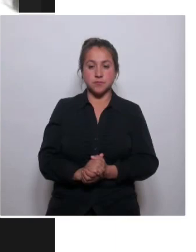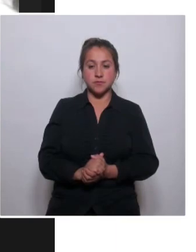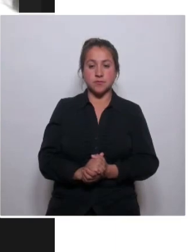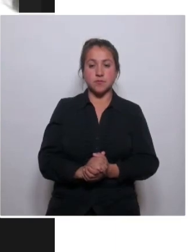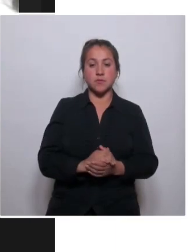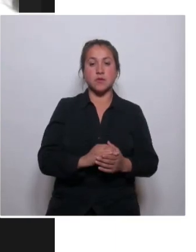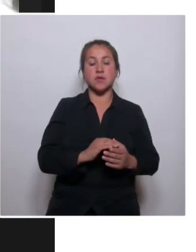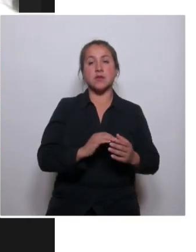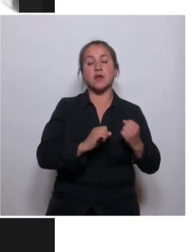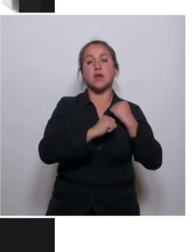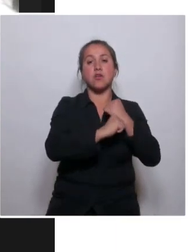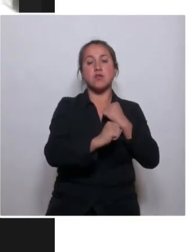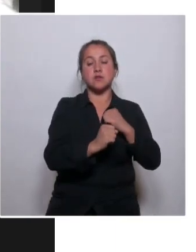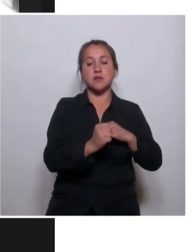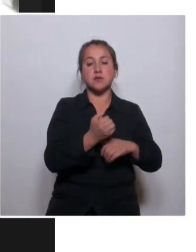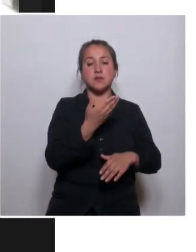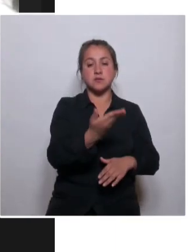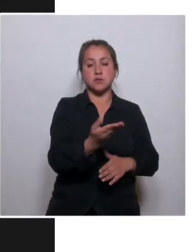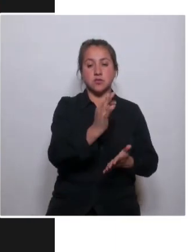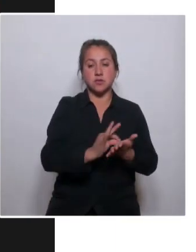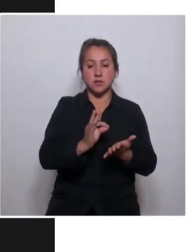Rechazo, señor secretario.